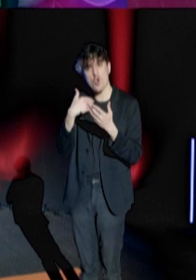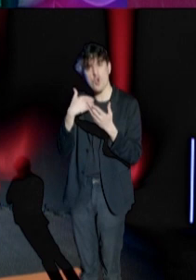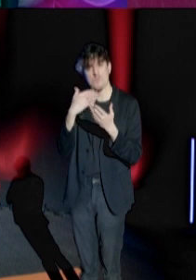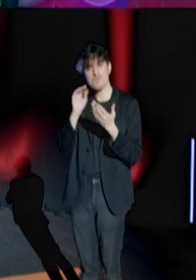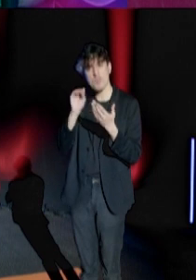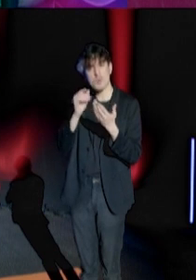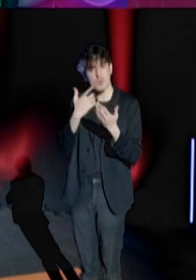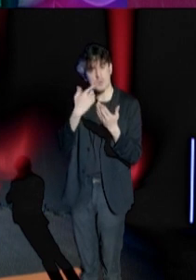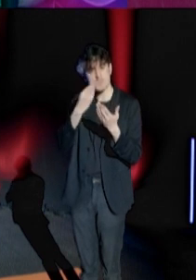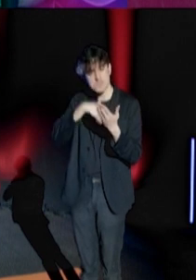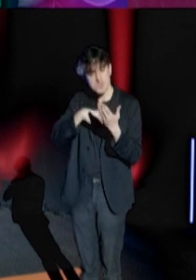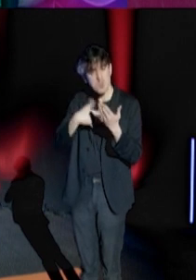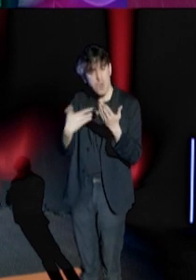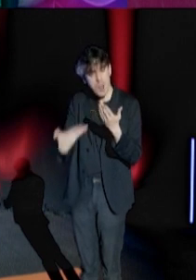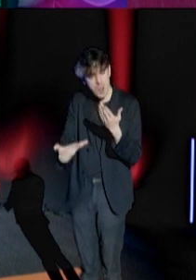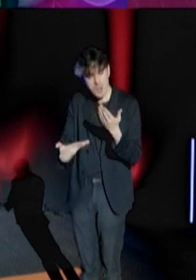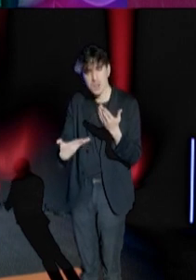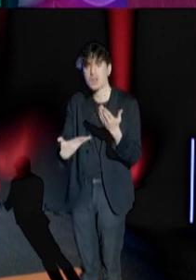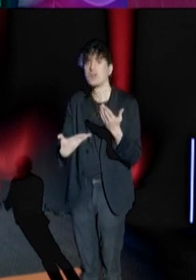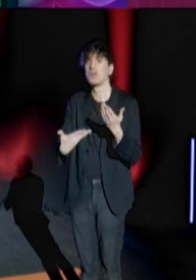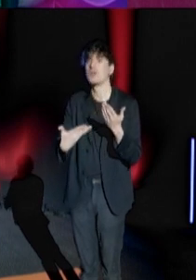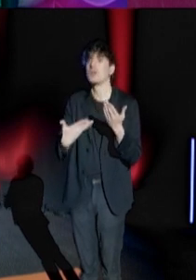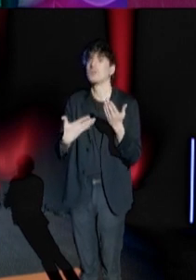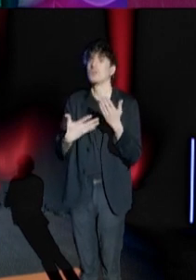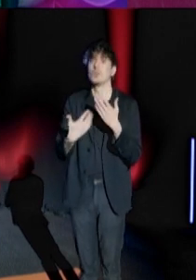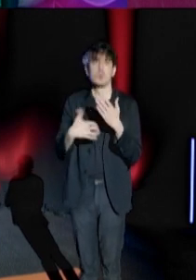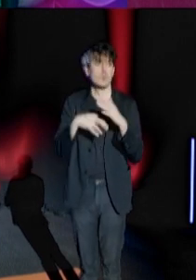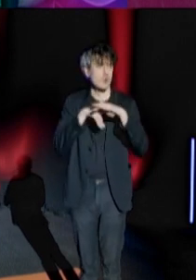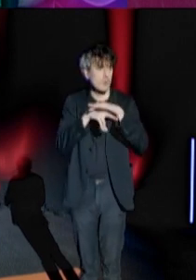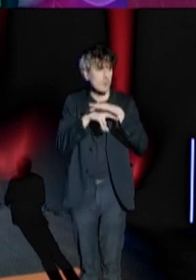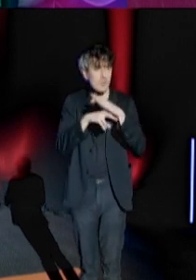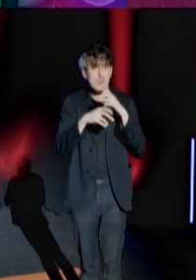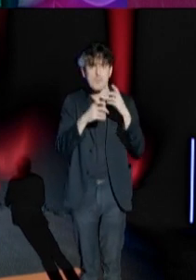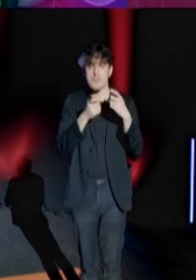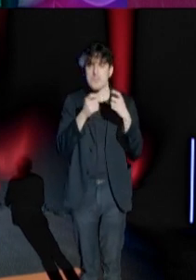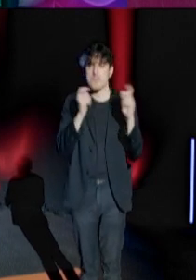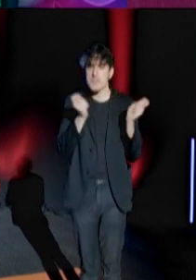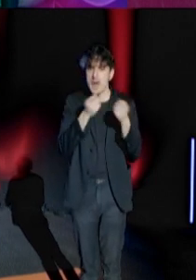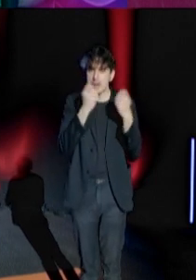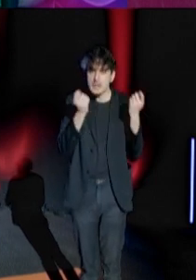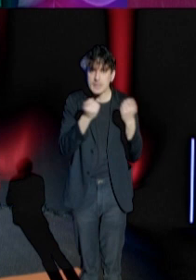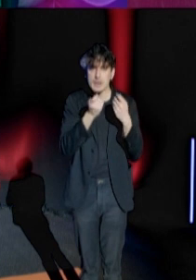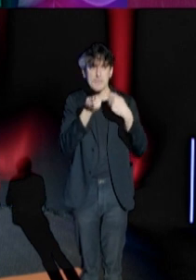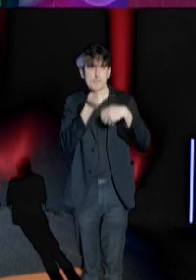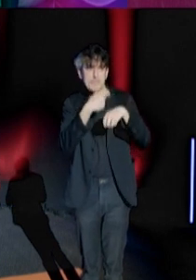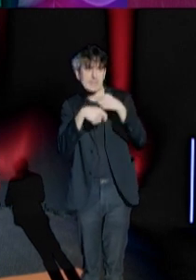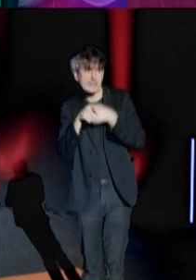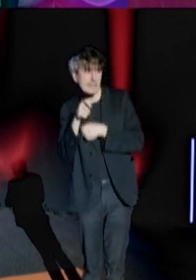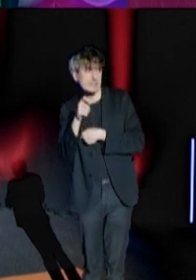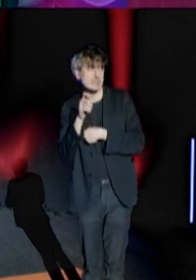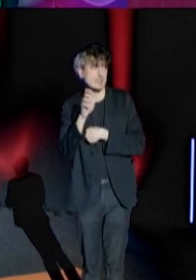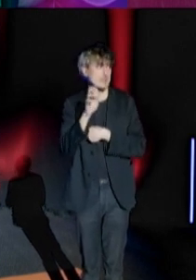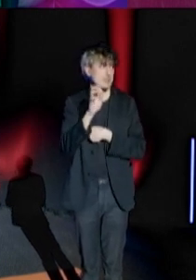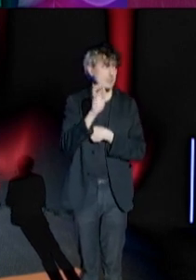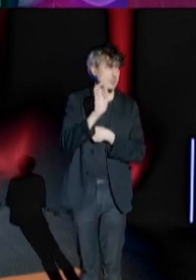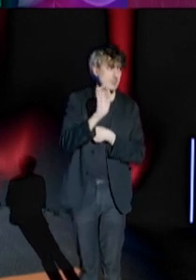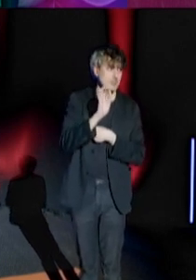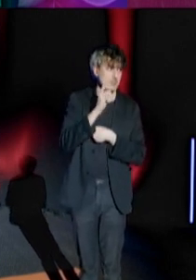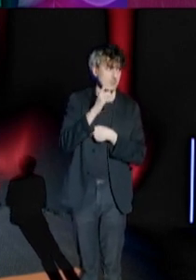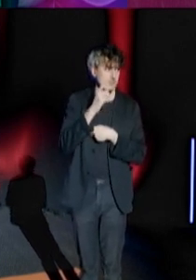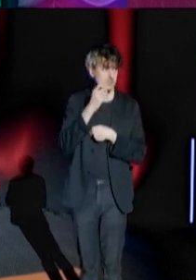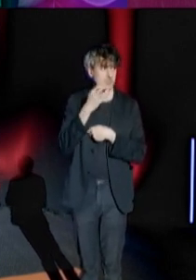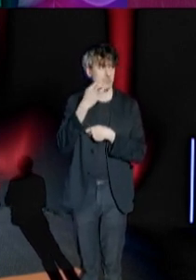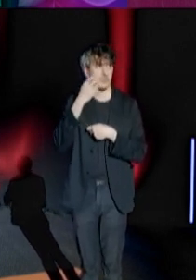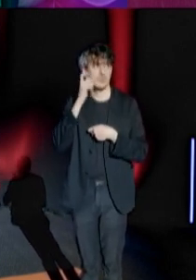humanos en marketing en ventas imaginaros en contact Center o en legal lo hemos visto con garrigues donde el ahorro y la